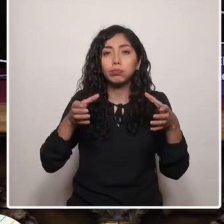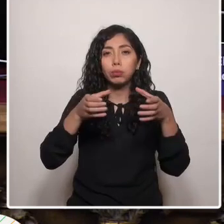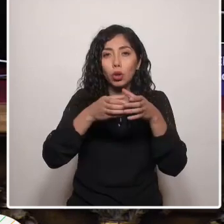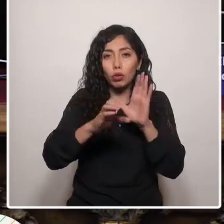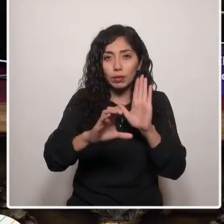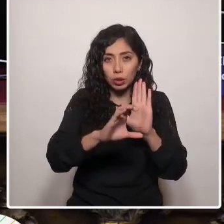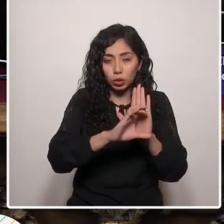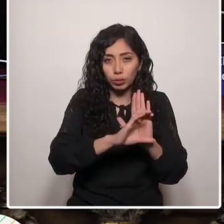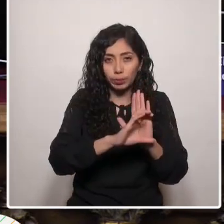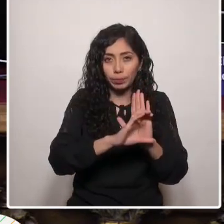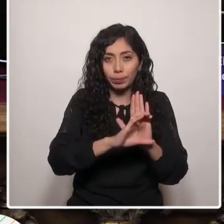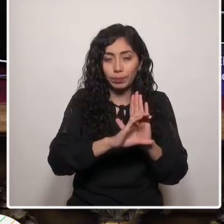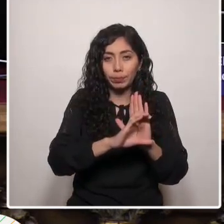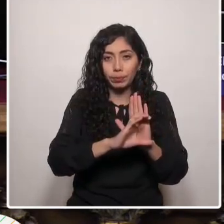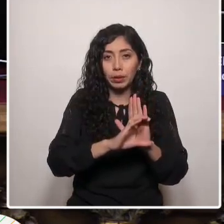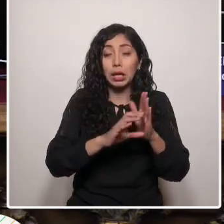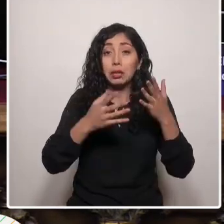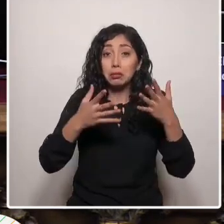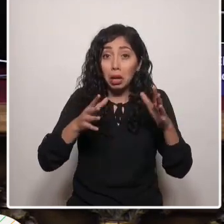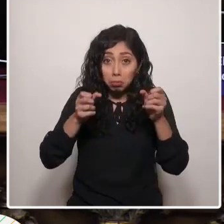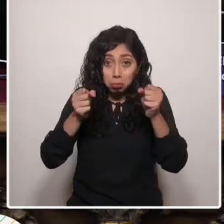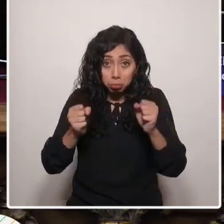ha podido